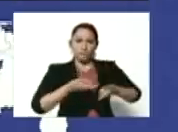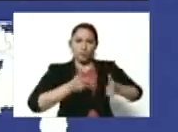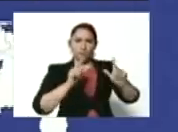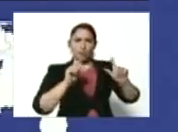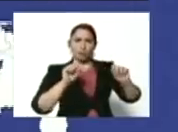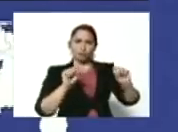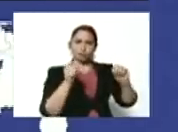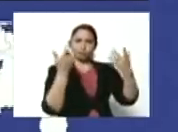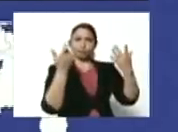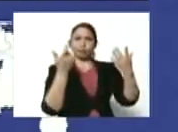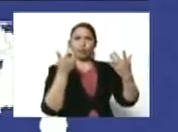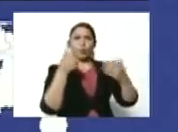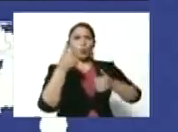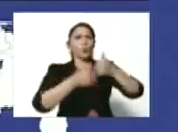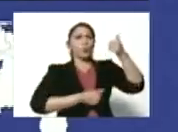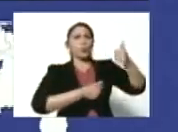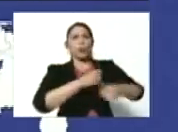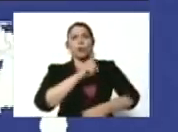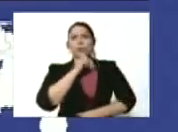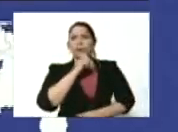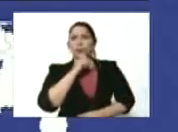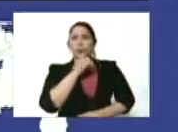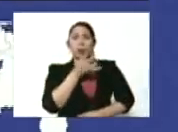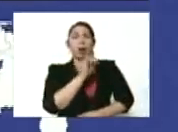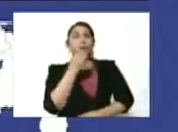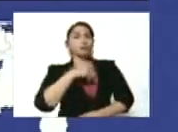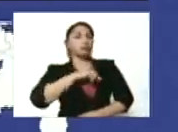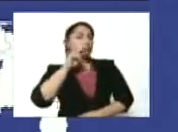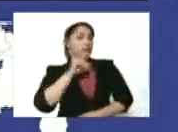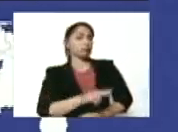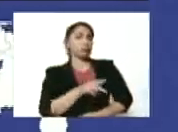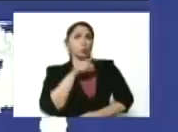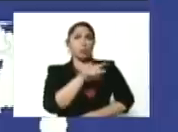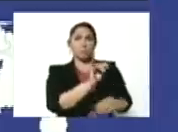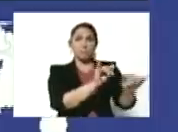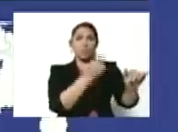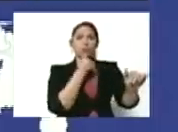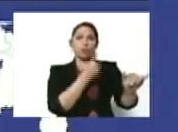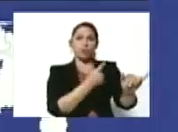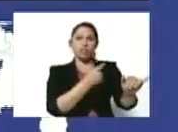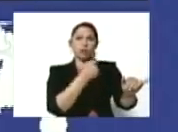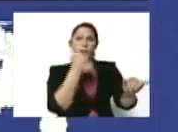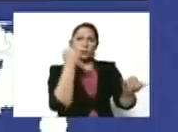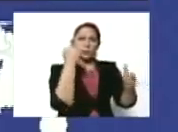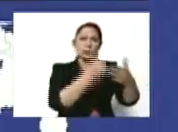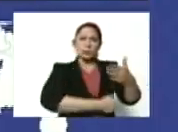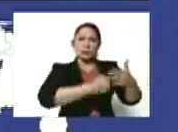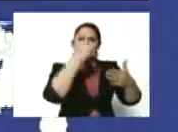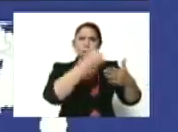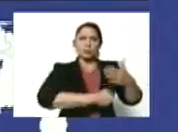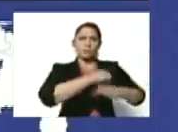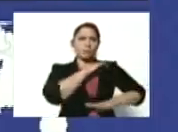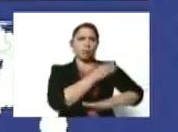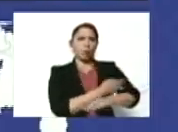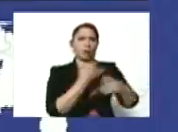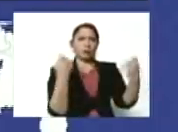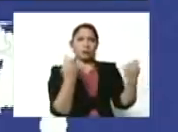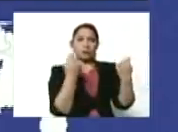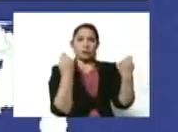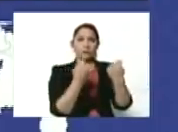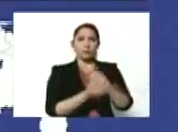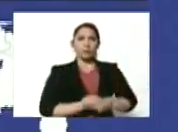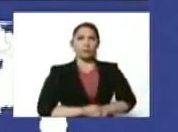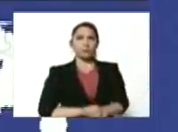cuanta dificultad se nos presente. Como usted ha dicho, ha sido una jornada intensa, muy intensa,